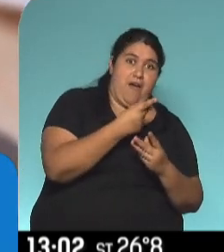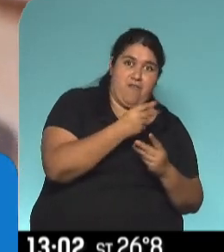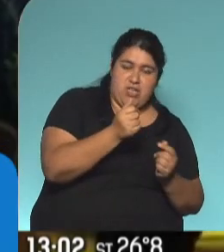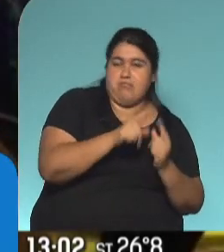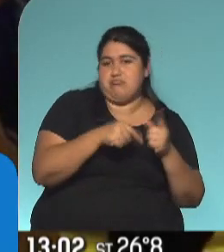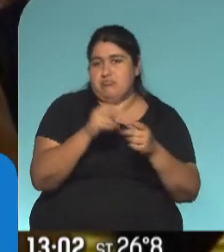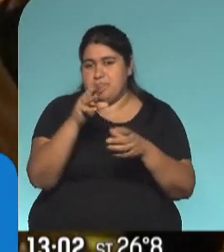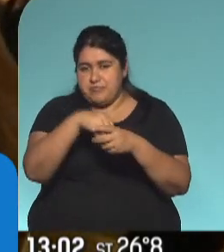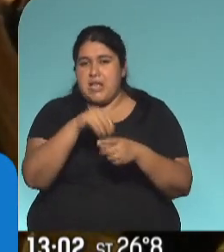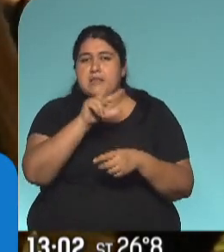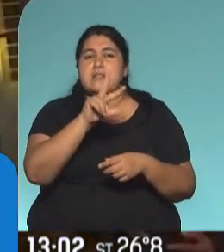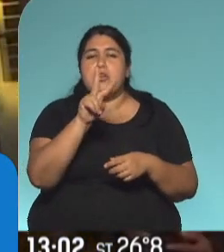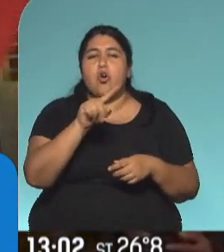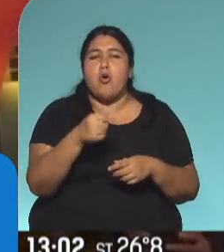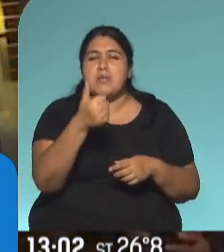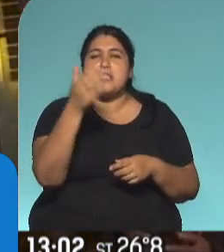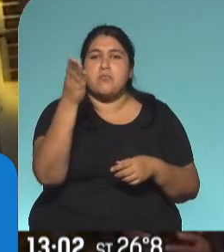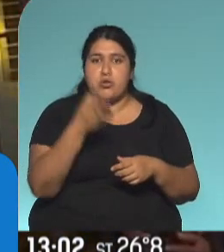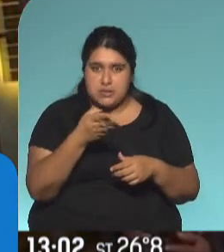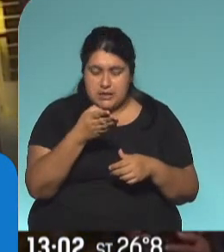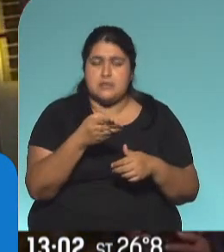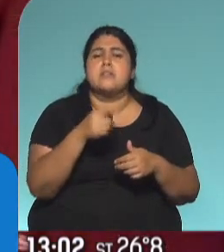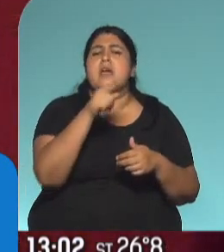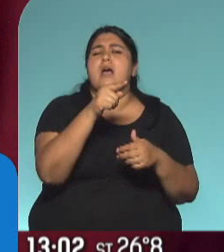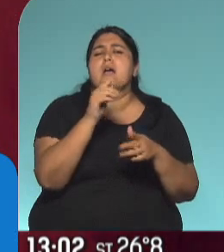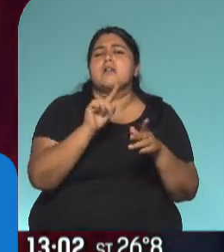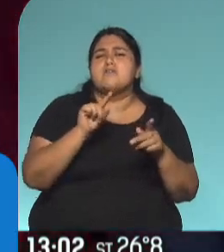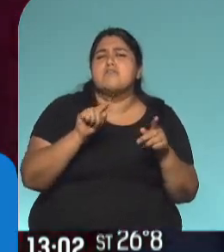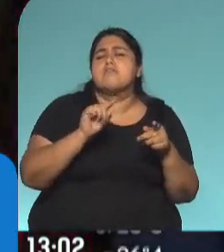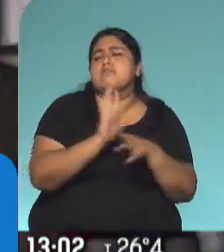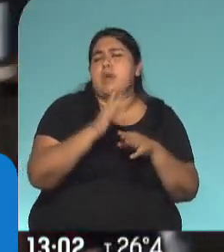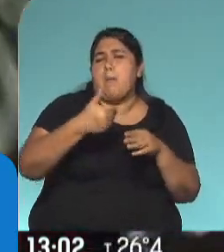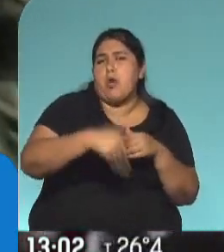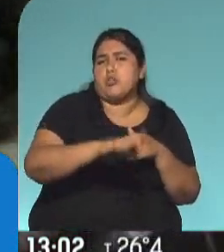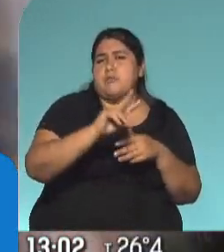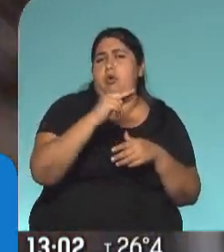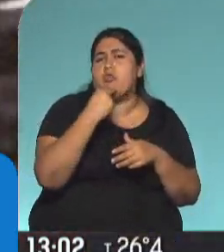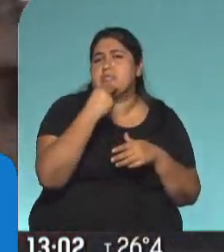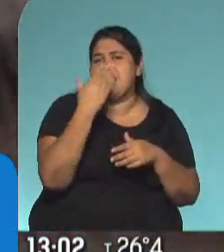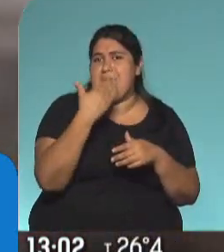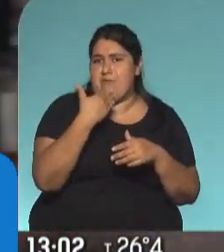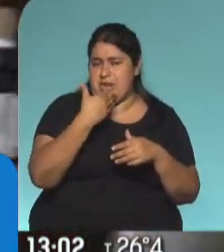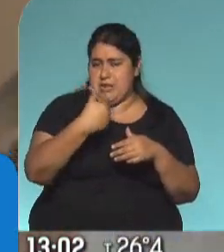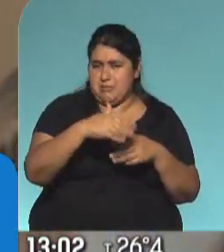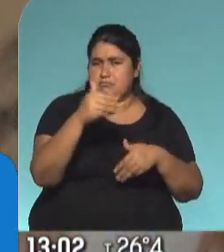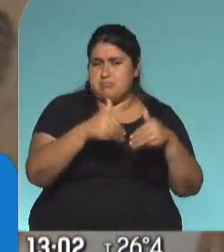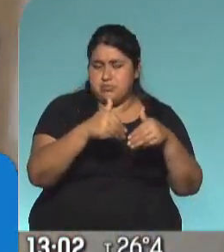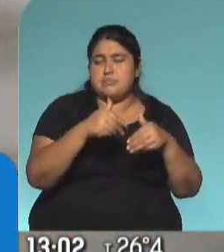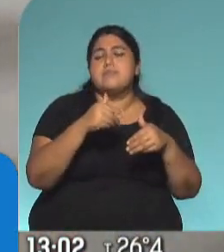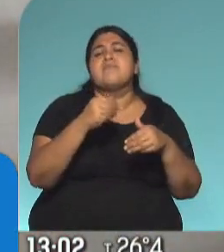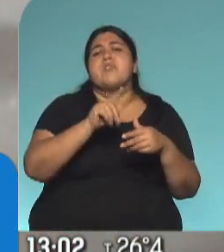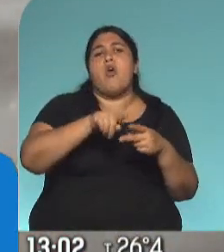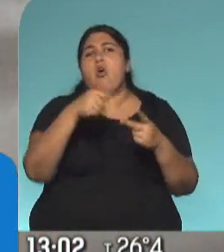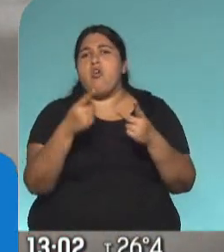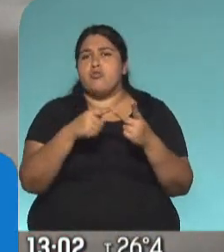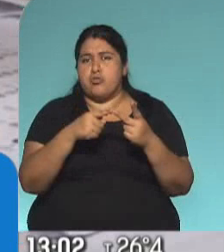el 32,6% de los votos, accediendo a disputar la segunda vuelta el próximo 11 de abril, frente a un rival aún a definir,